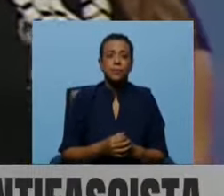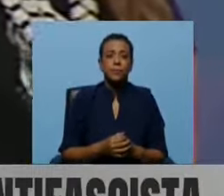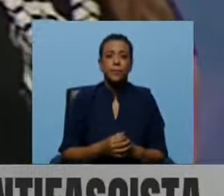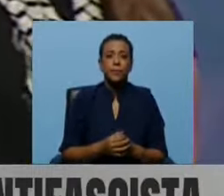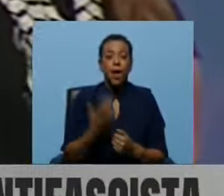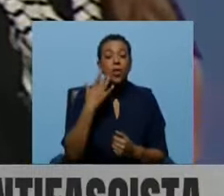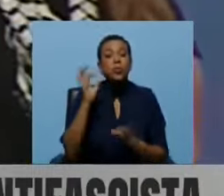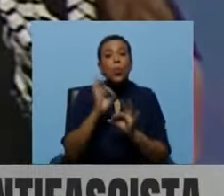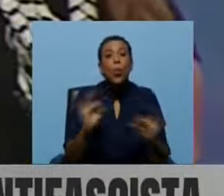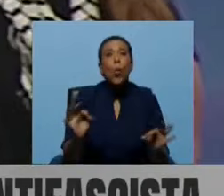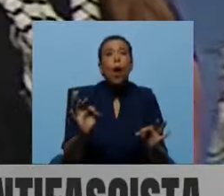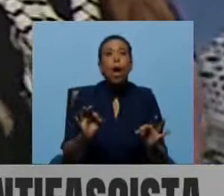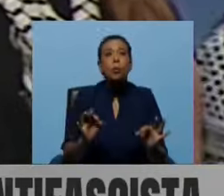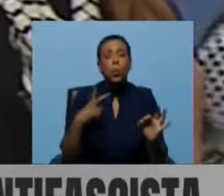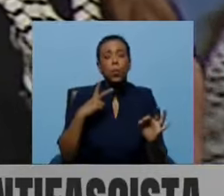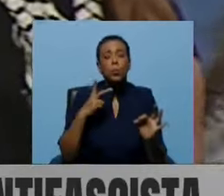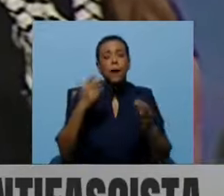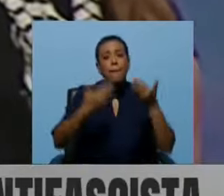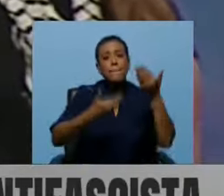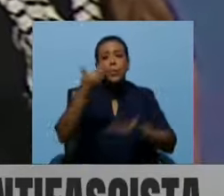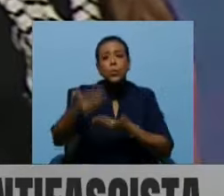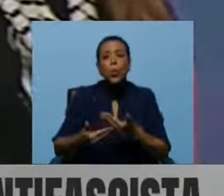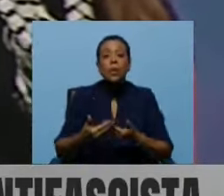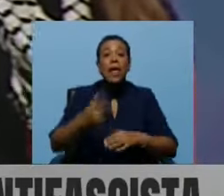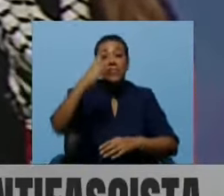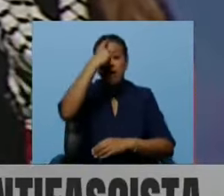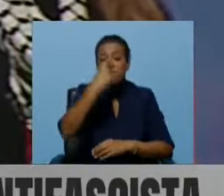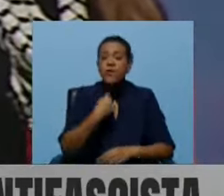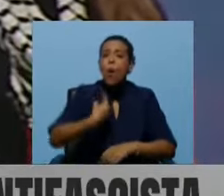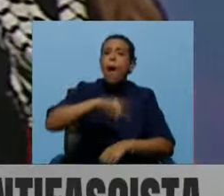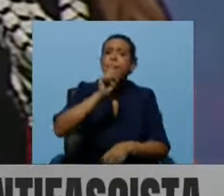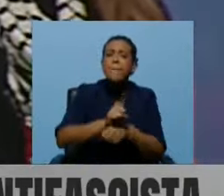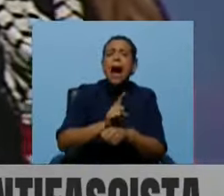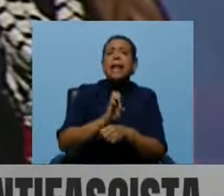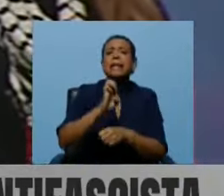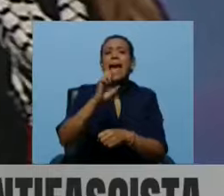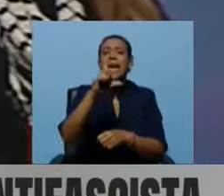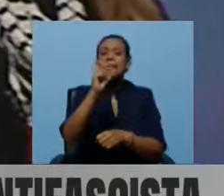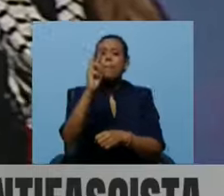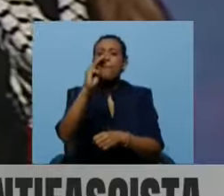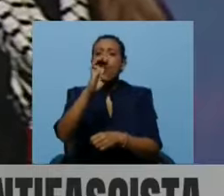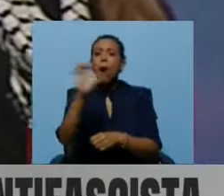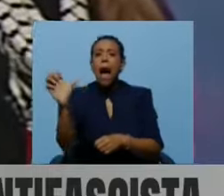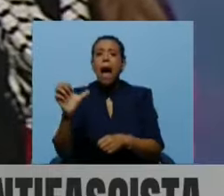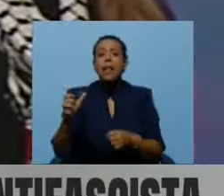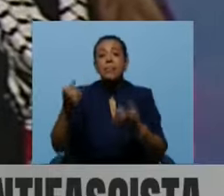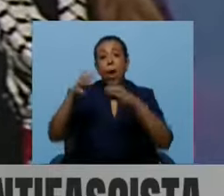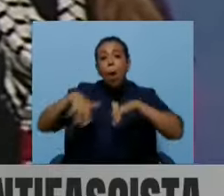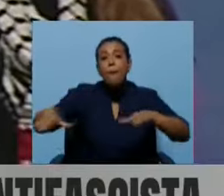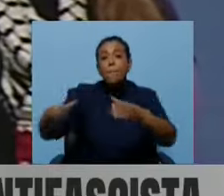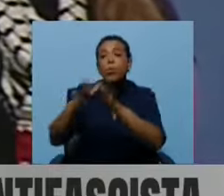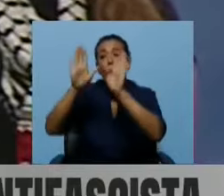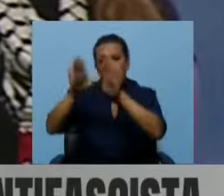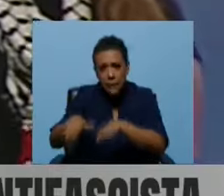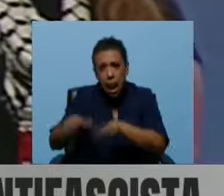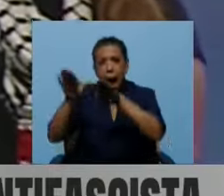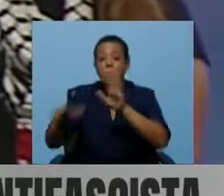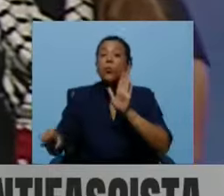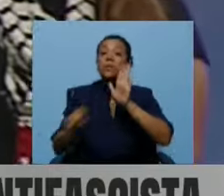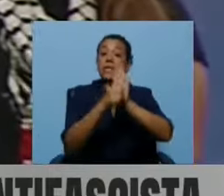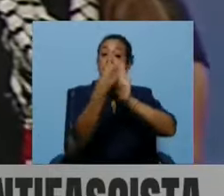es una de las figuras más influyentes del mundo islámico. Es un